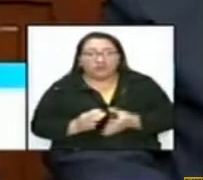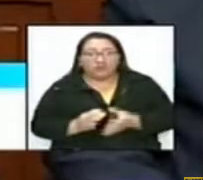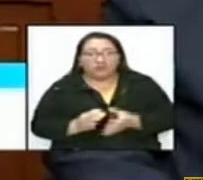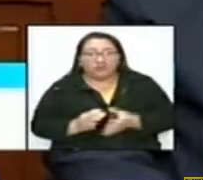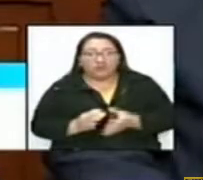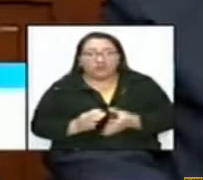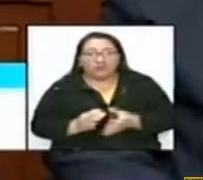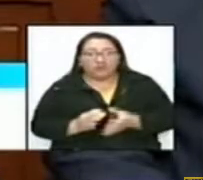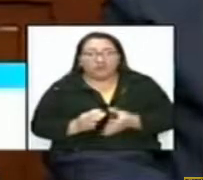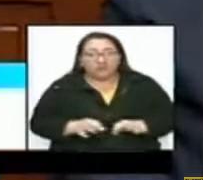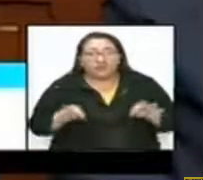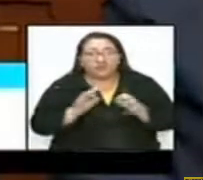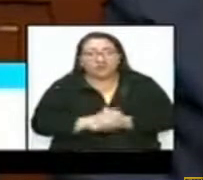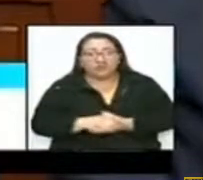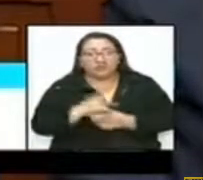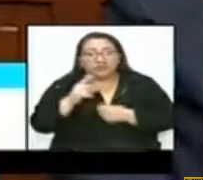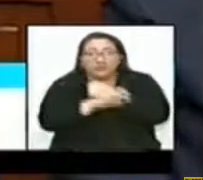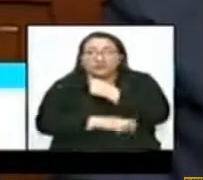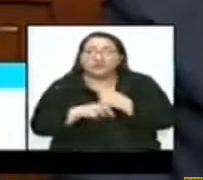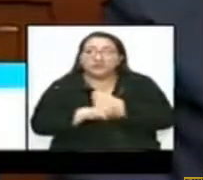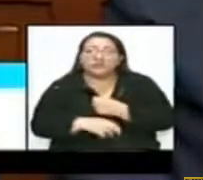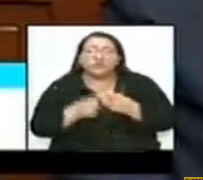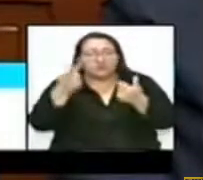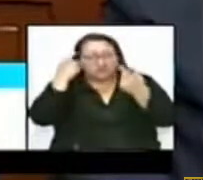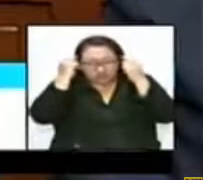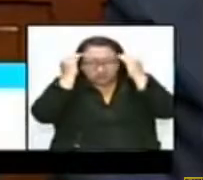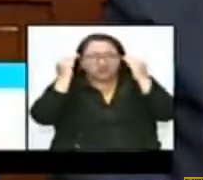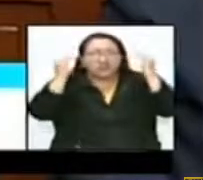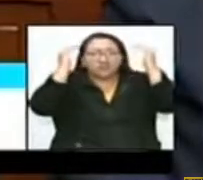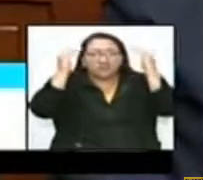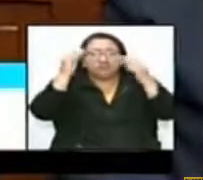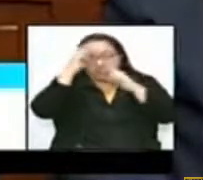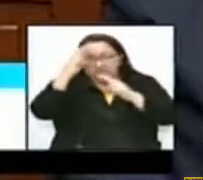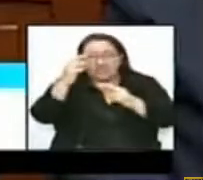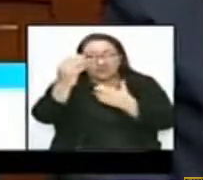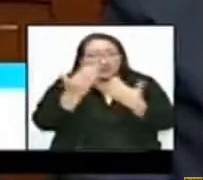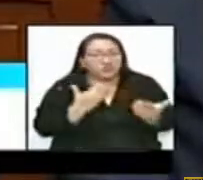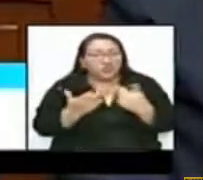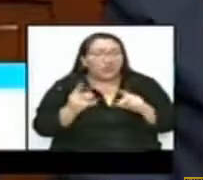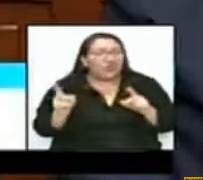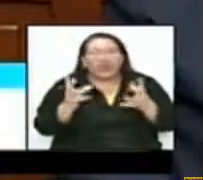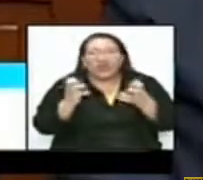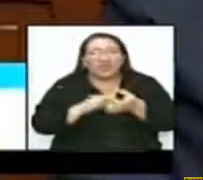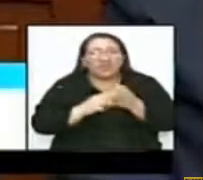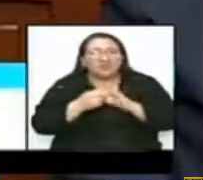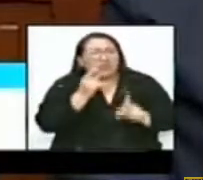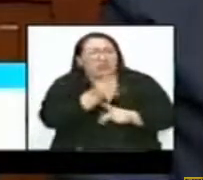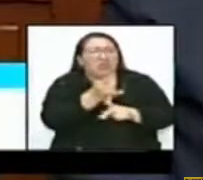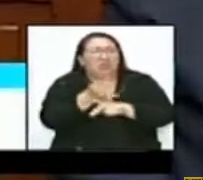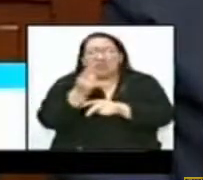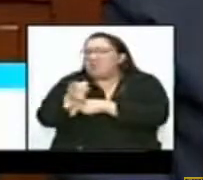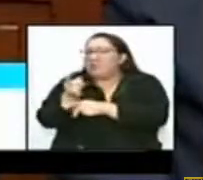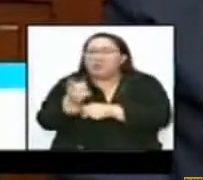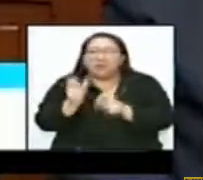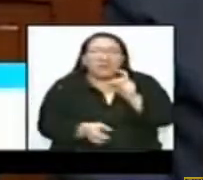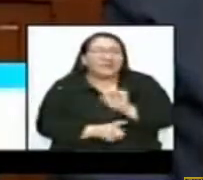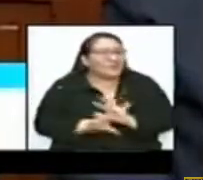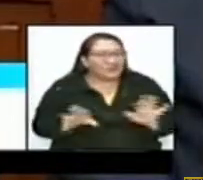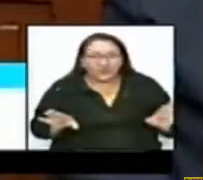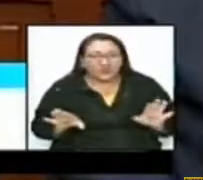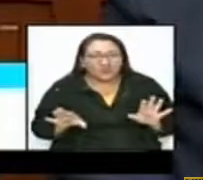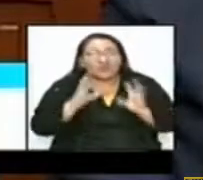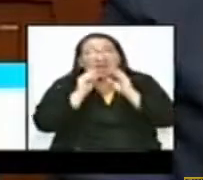las cosas como corresponde en un país civilizado un país democrático no queremos que se acuse a las personas en base